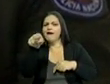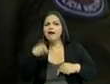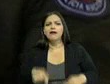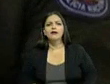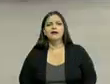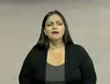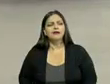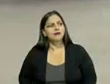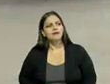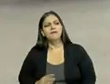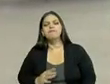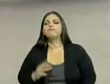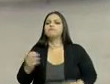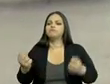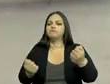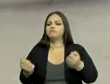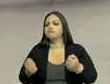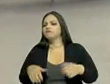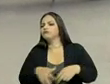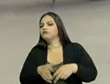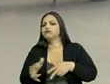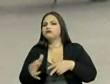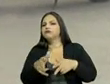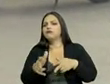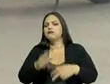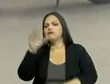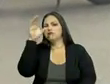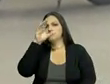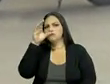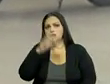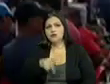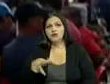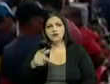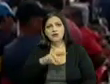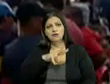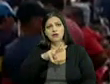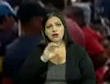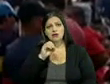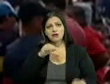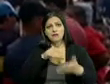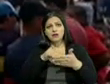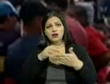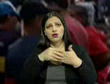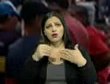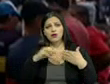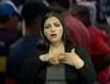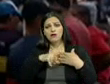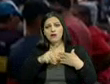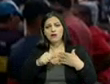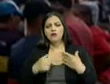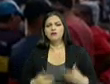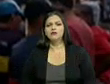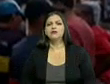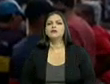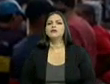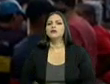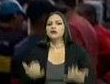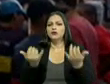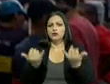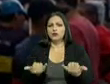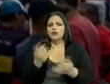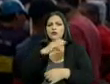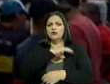a la maleza. El monto sustraído ascendería a $20,000. Elementos de la policía judicial realizan las